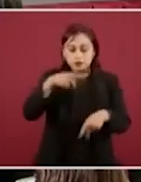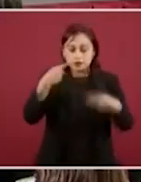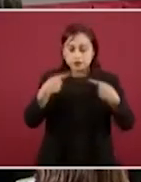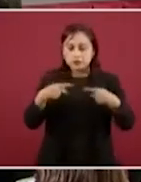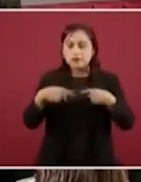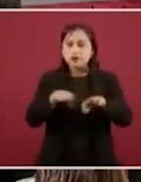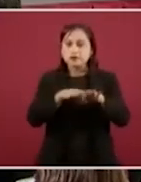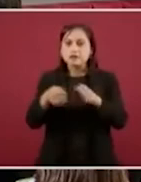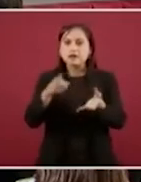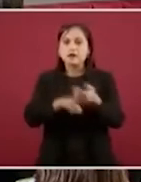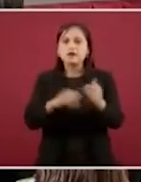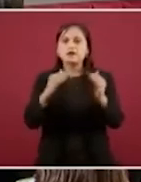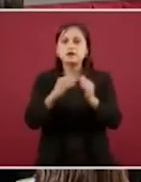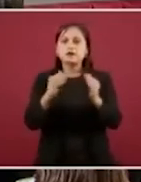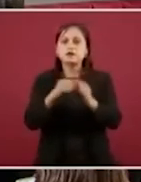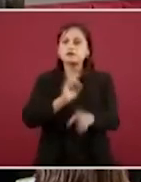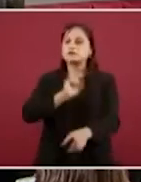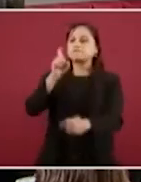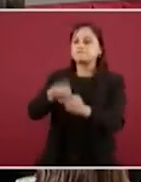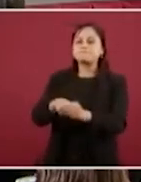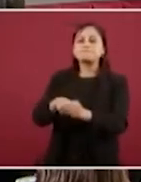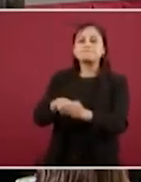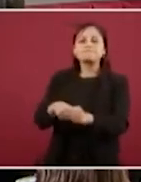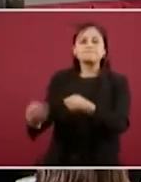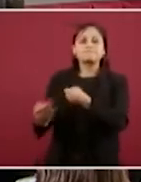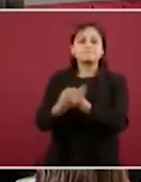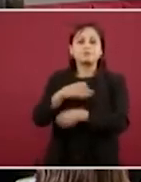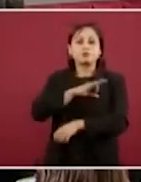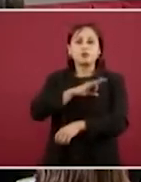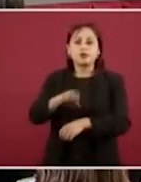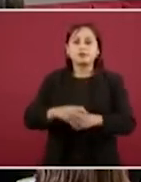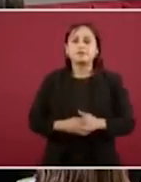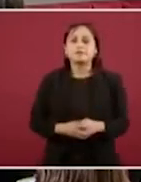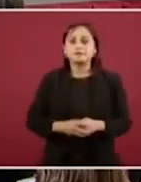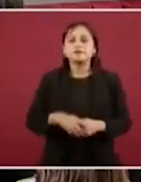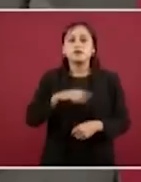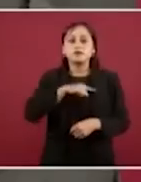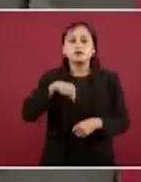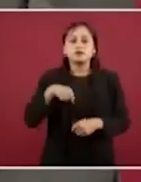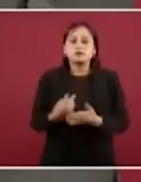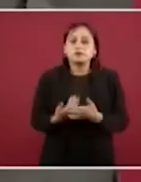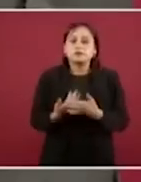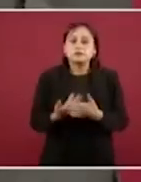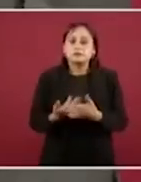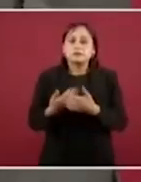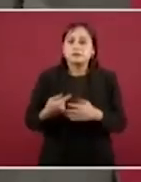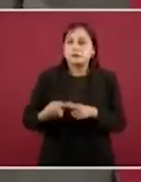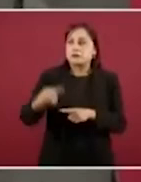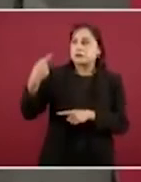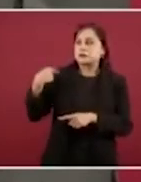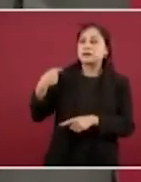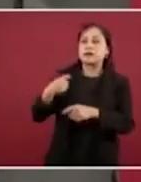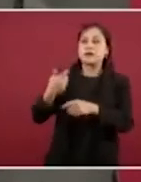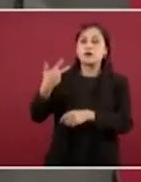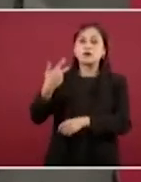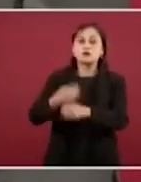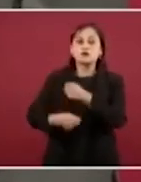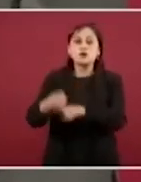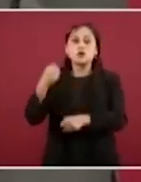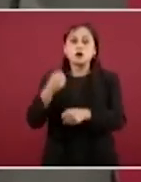social. Estamos esperando muy ansiosas, después de 8 años, la ratificación del